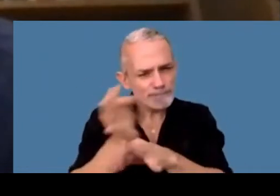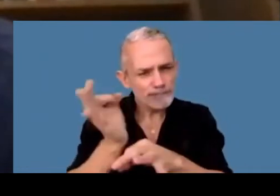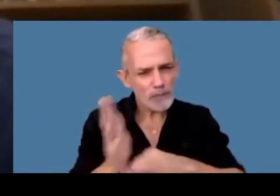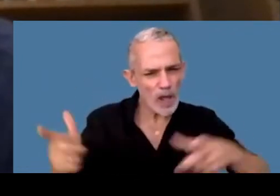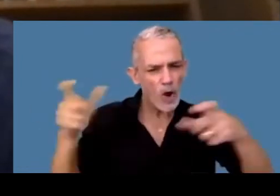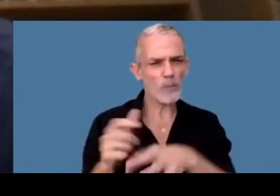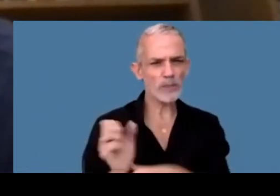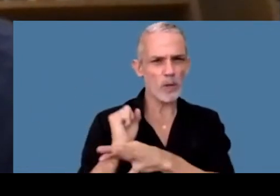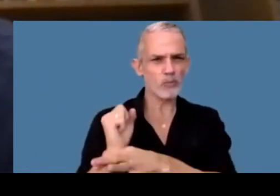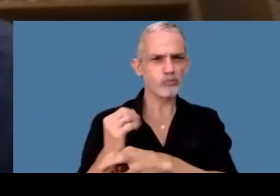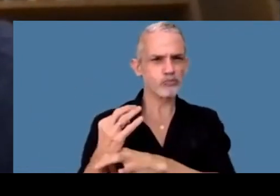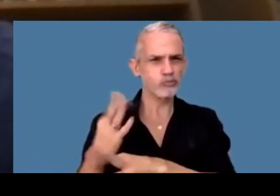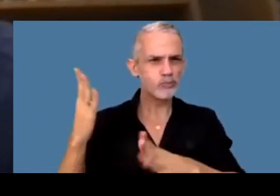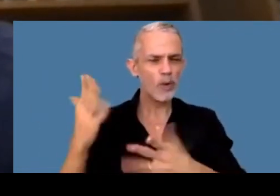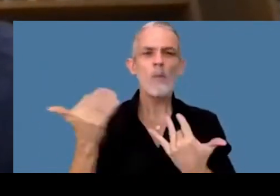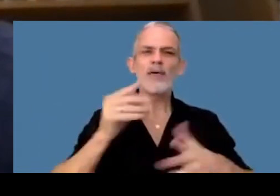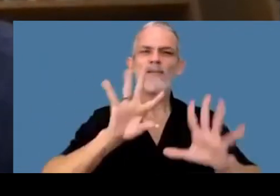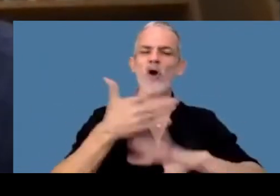tenía facultades de interpretación,